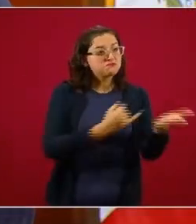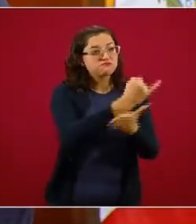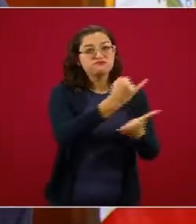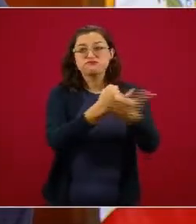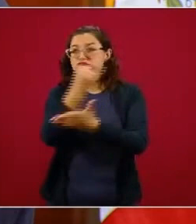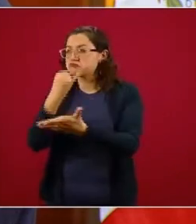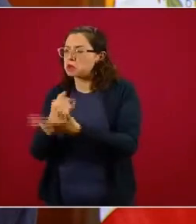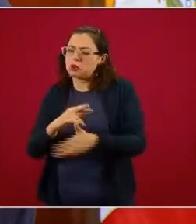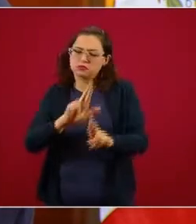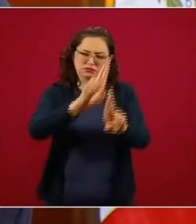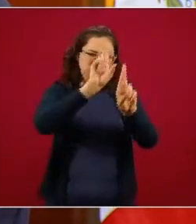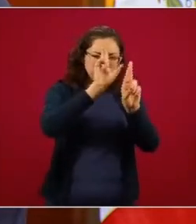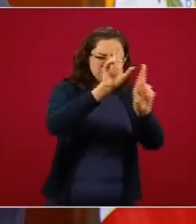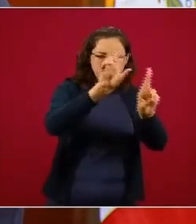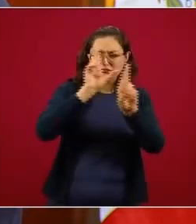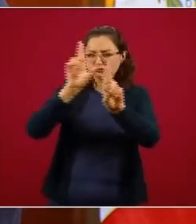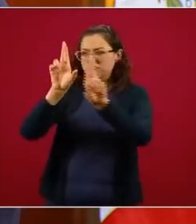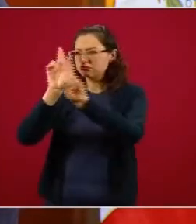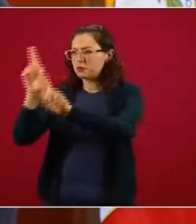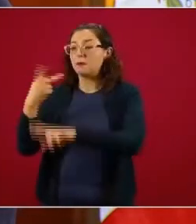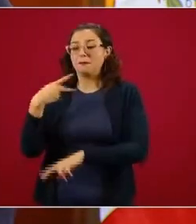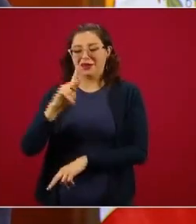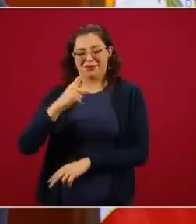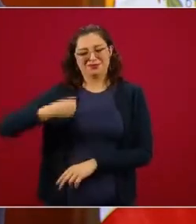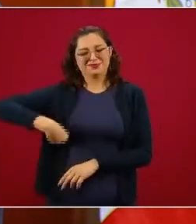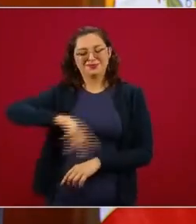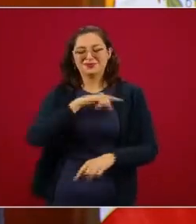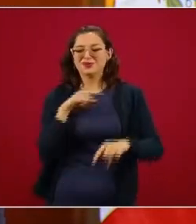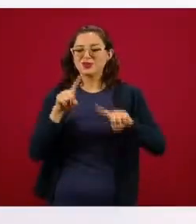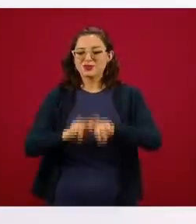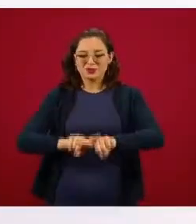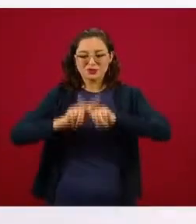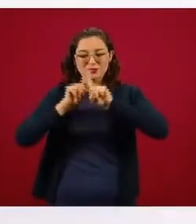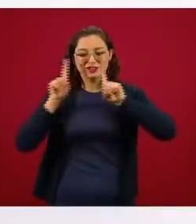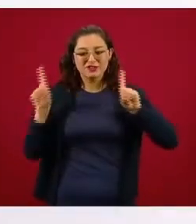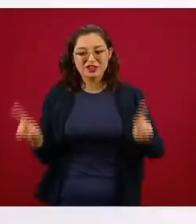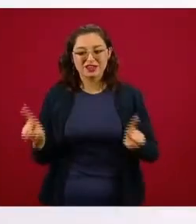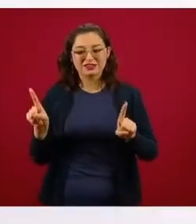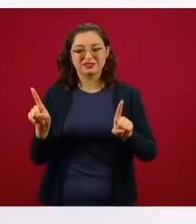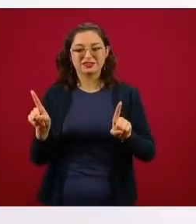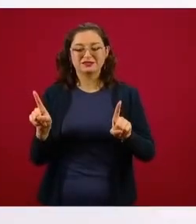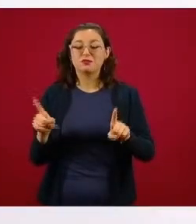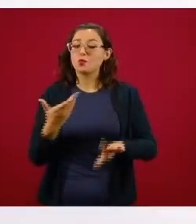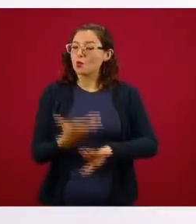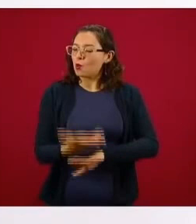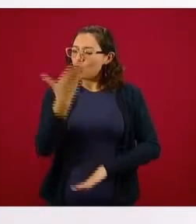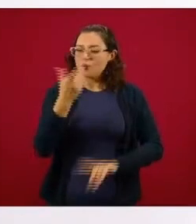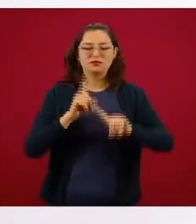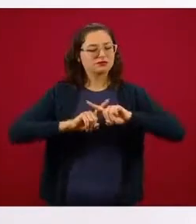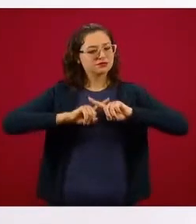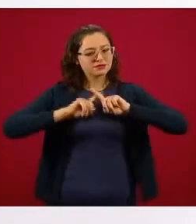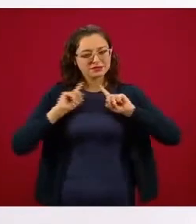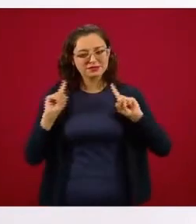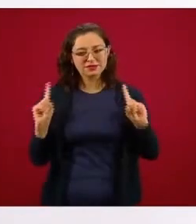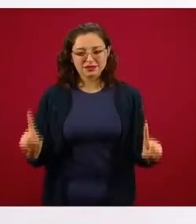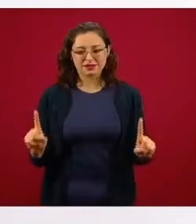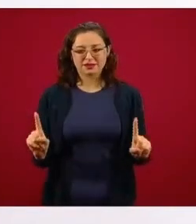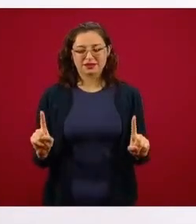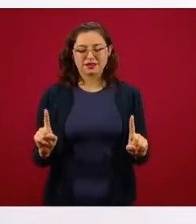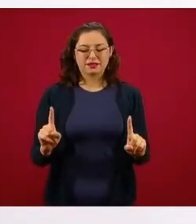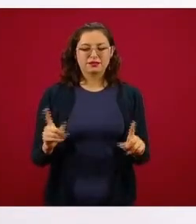remontar la caída de la economía ha sido radicalmente distinta. En vez